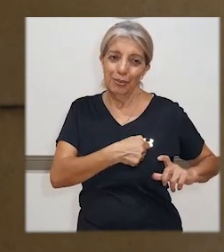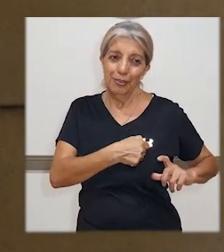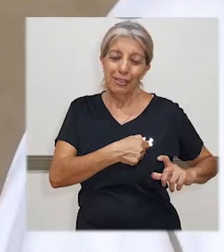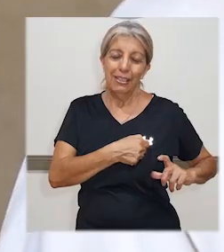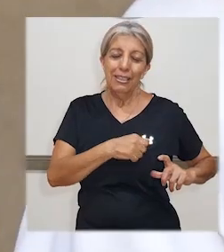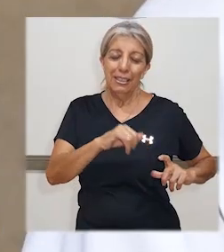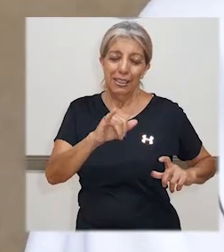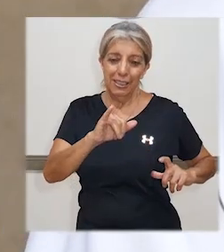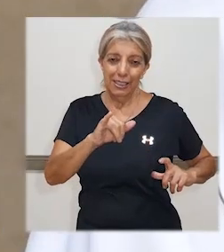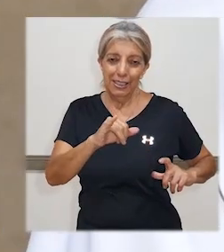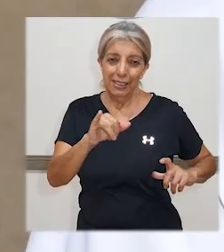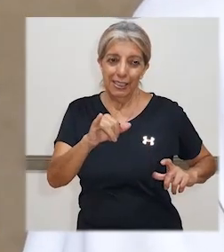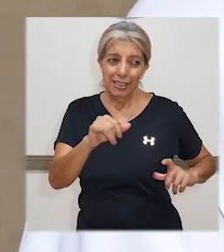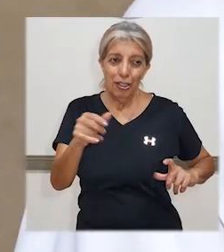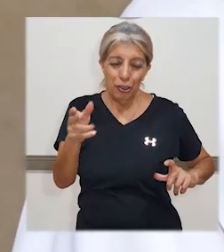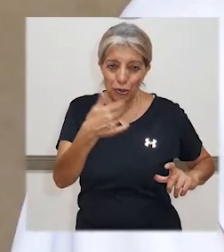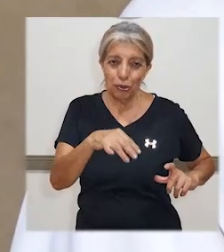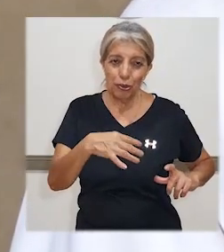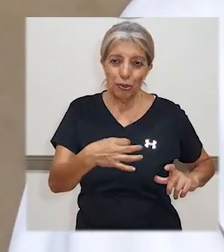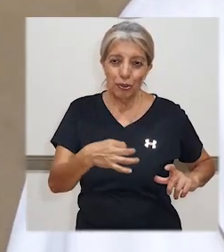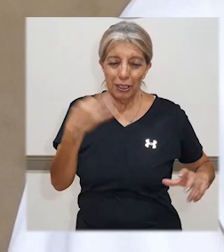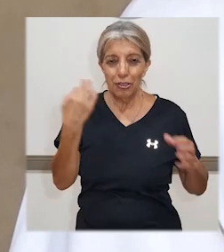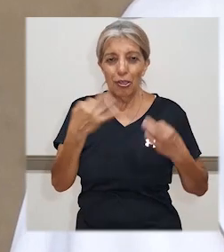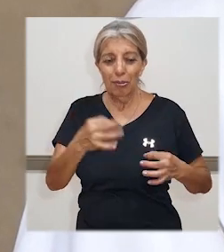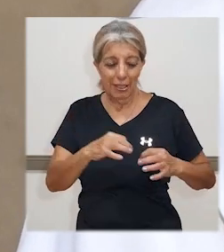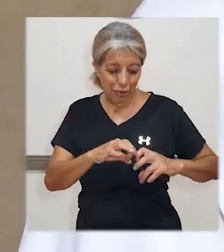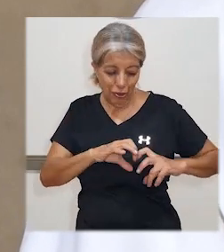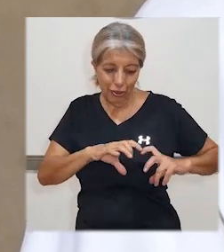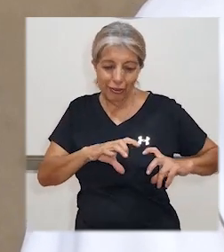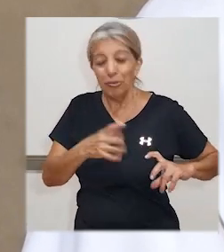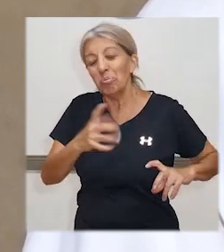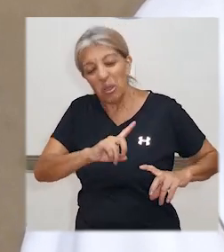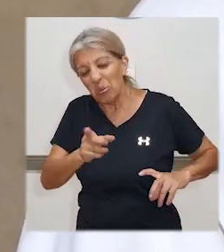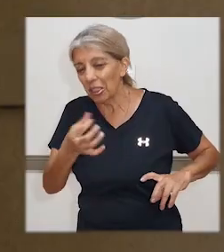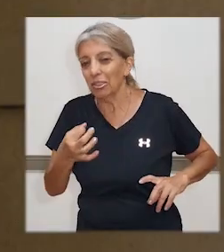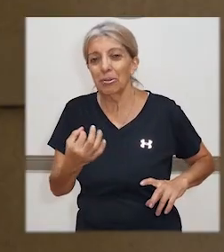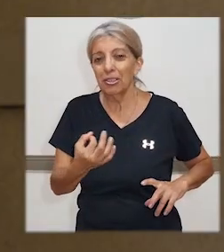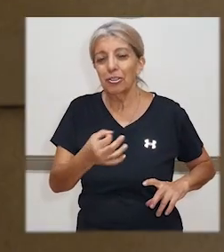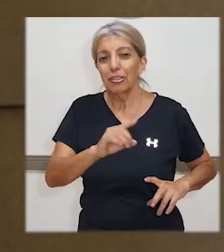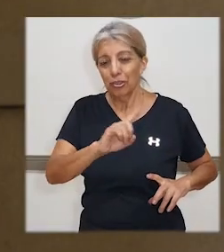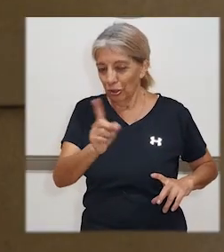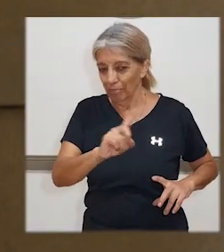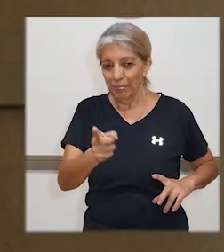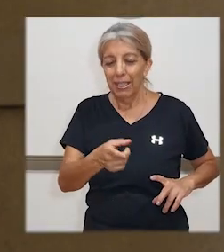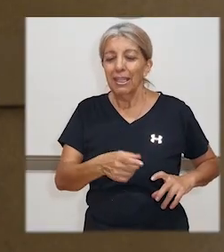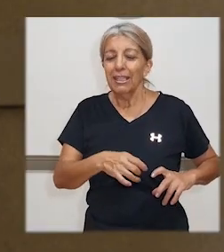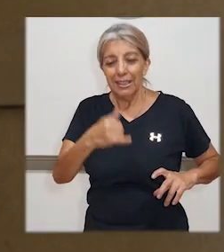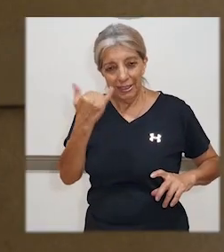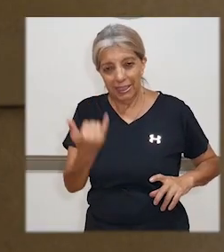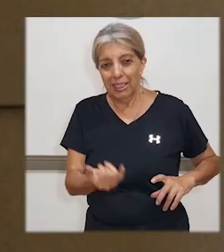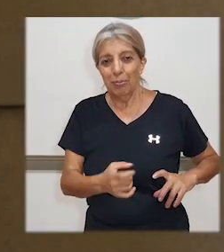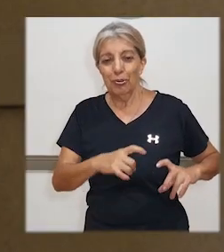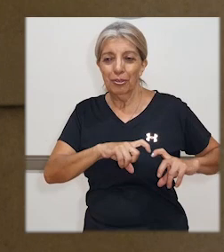ella. Que muchos se sientan llamados a la vida sacerdotal, a la vida consagrada, para vivir radicalmente